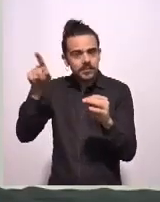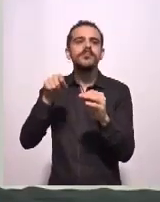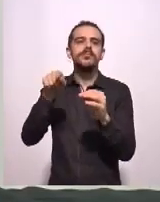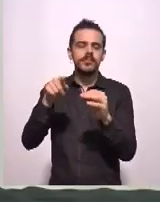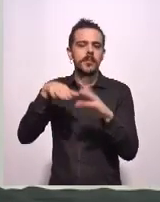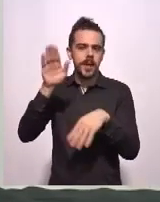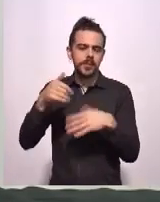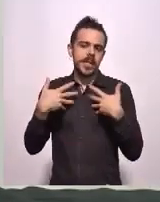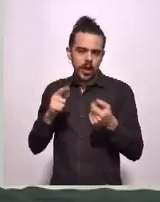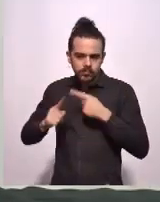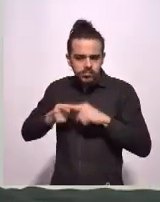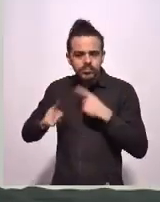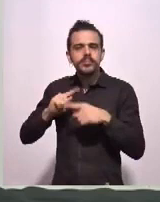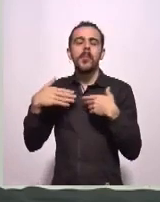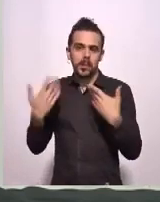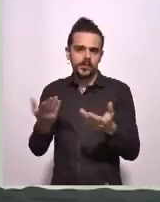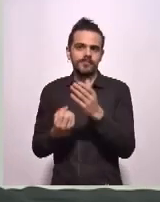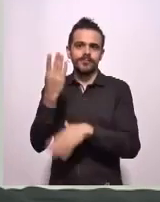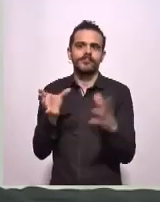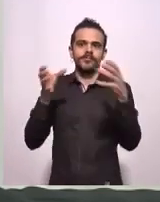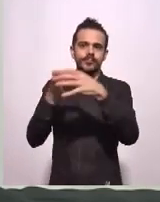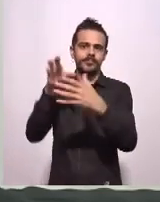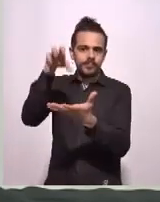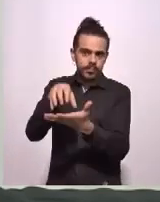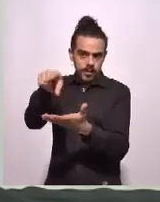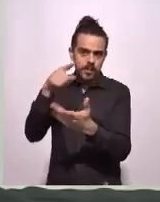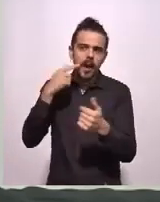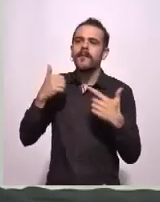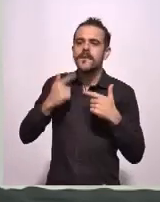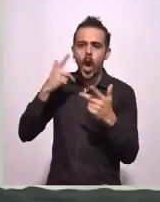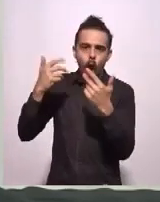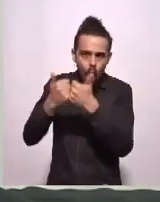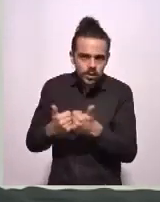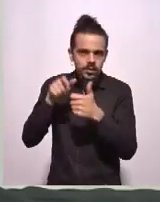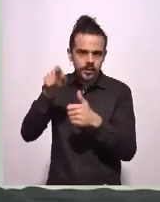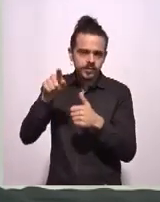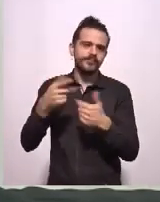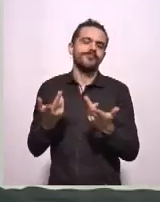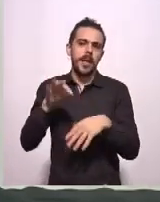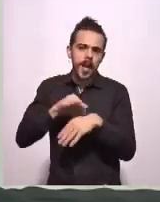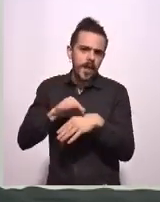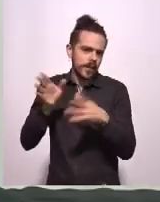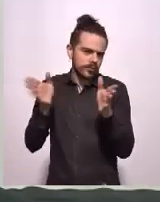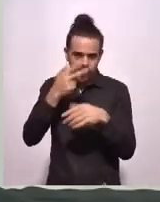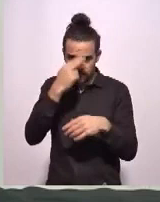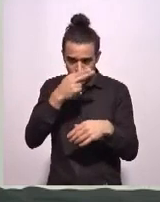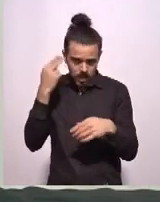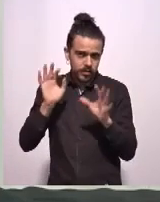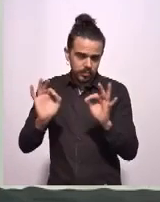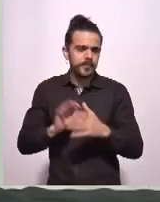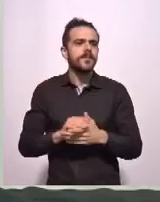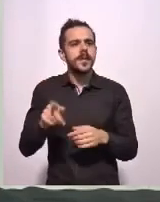que la gente se quede tranquila, en lo que es la circulación interna y por una disposición del señor gobernador, se seguirán